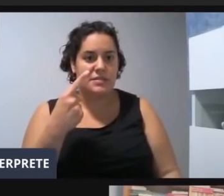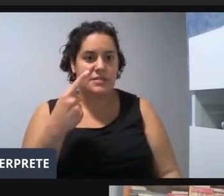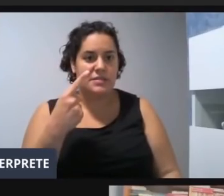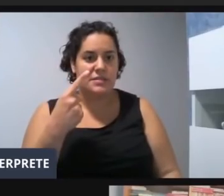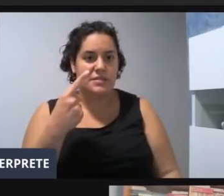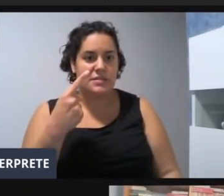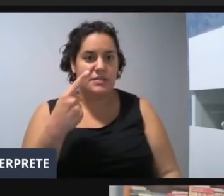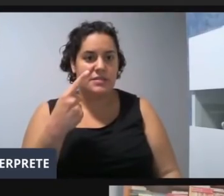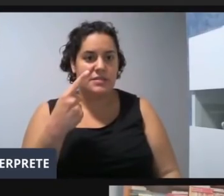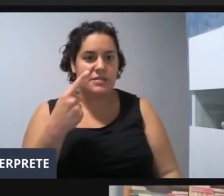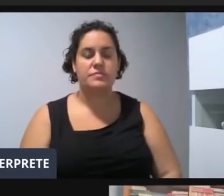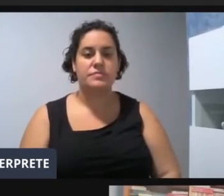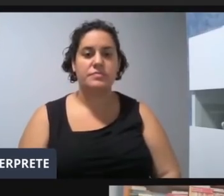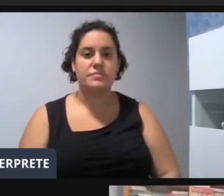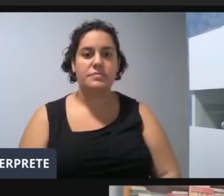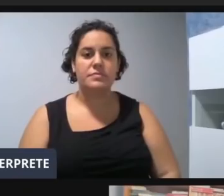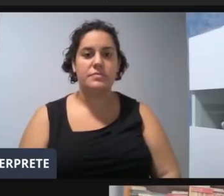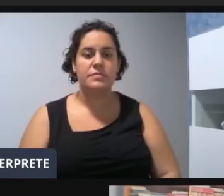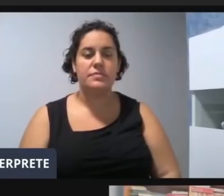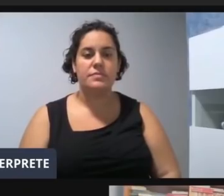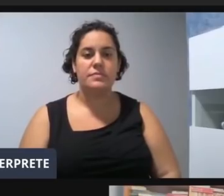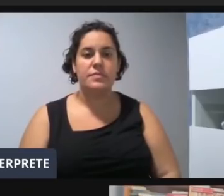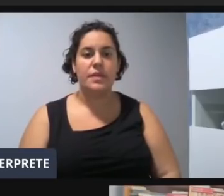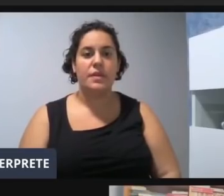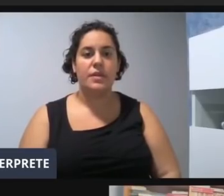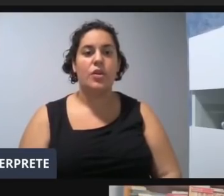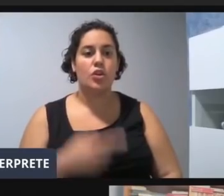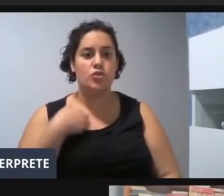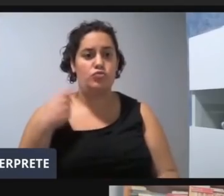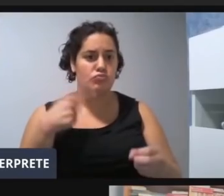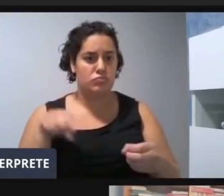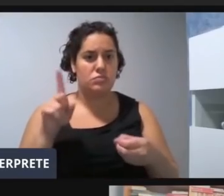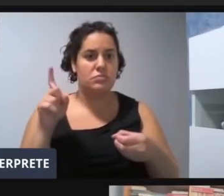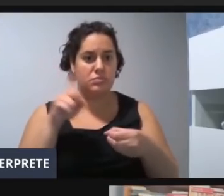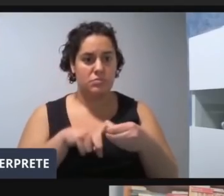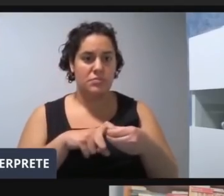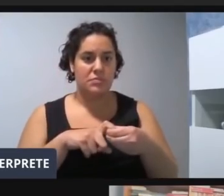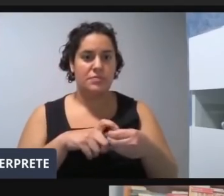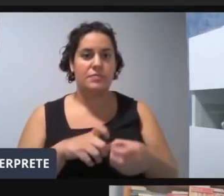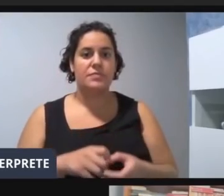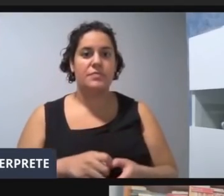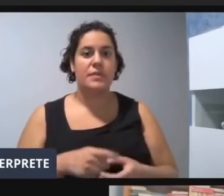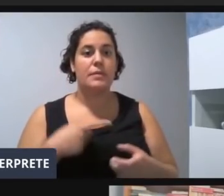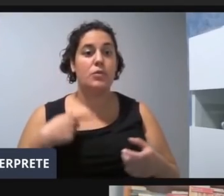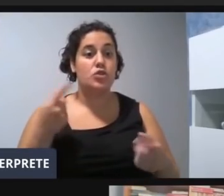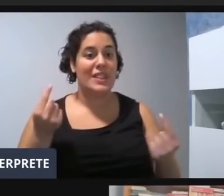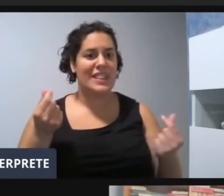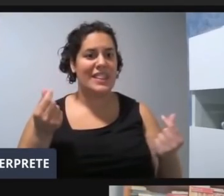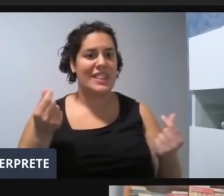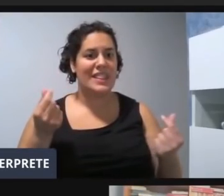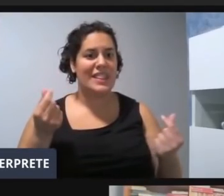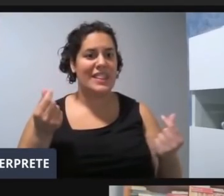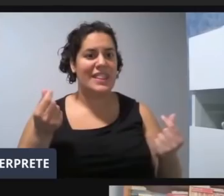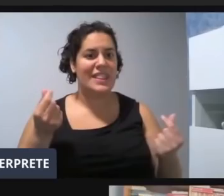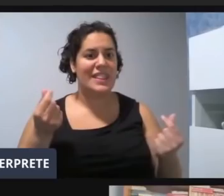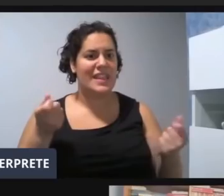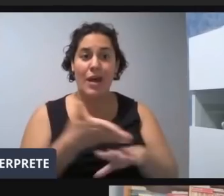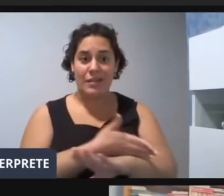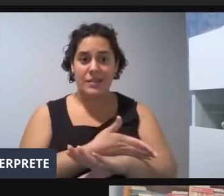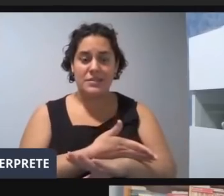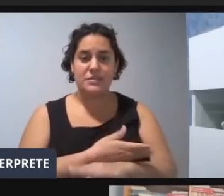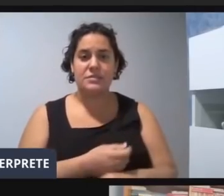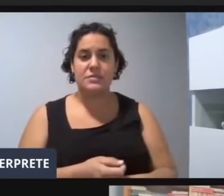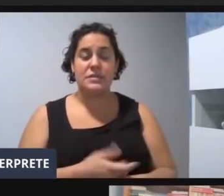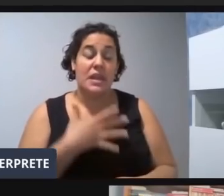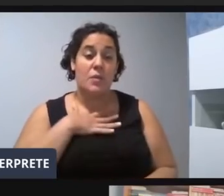participar en eso. Hemos participado comprándolas con antelación, gastando dinero con antelación, que a lo mejor cae en saco roto, pero habría sido muy irresponsable